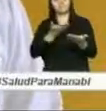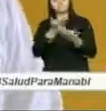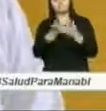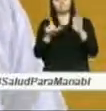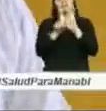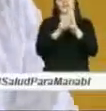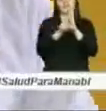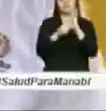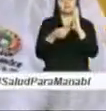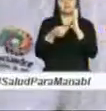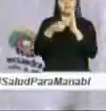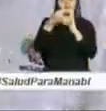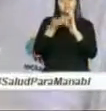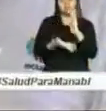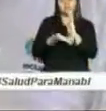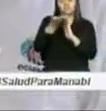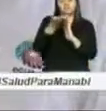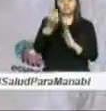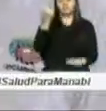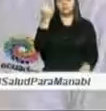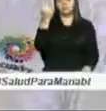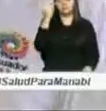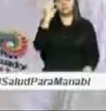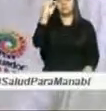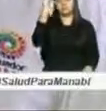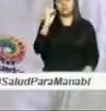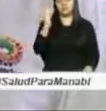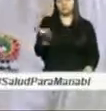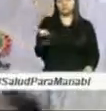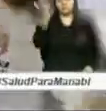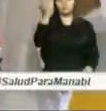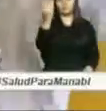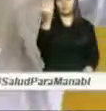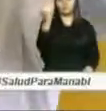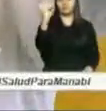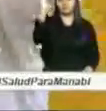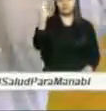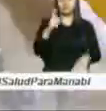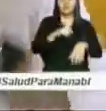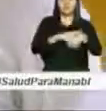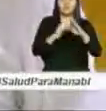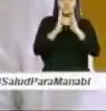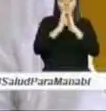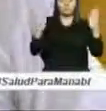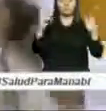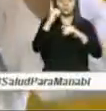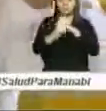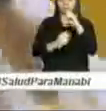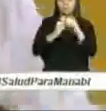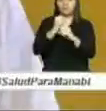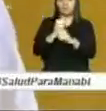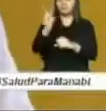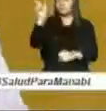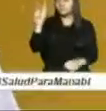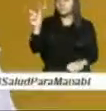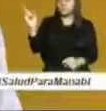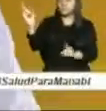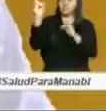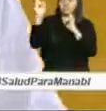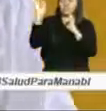aumentar temporalmente 2 puntos el IVA, para aumentar, para que los que más tienen pagaran sobre su riqueza, su patrimonio